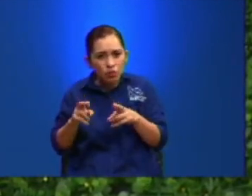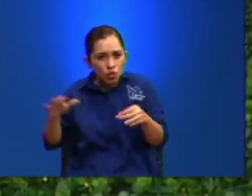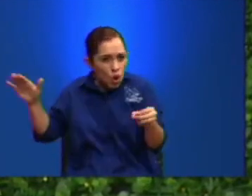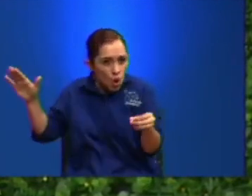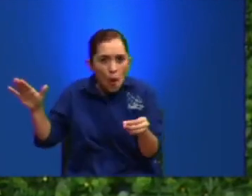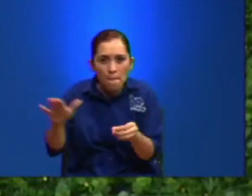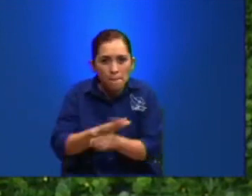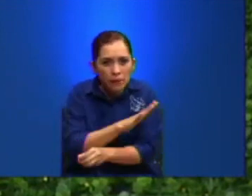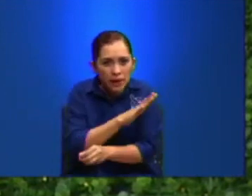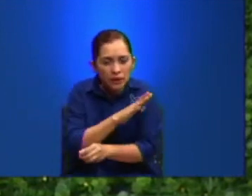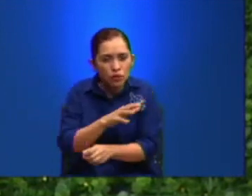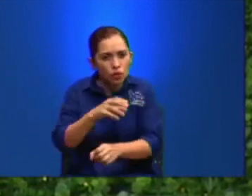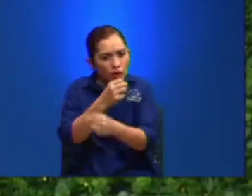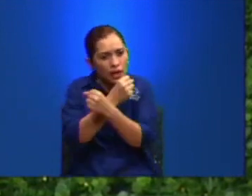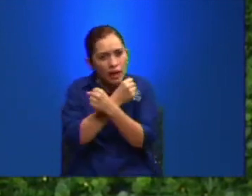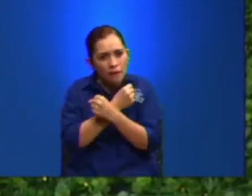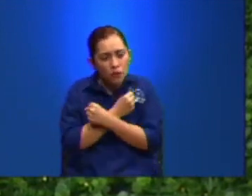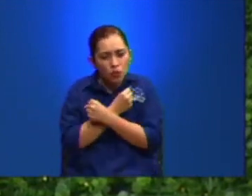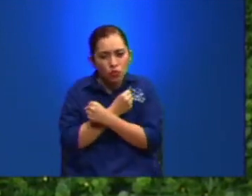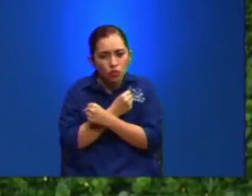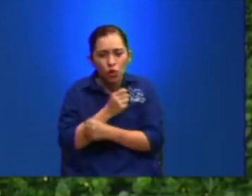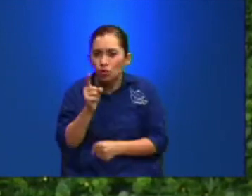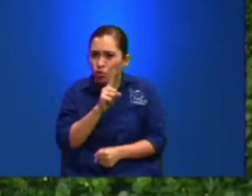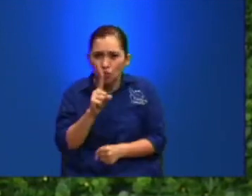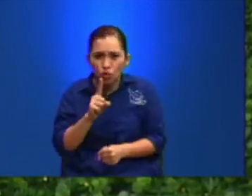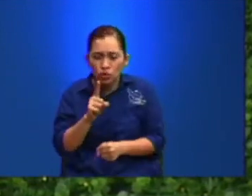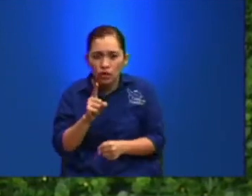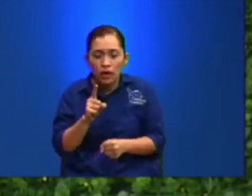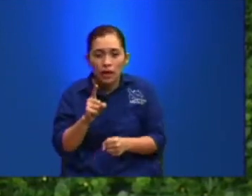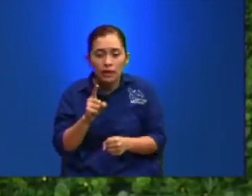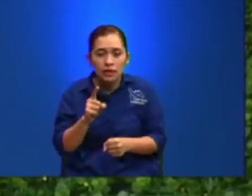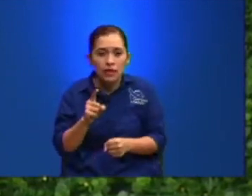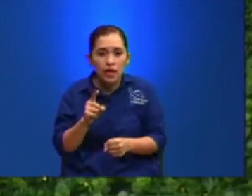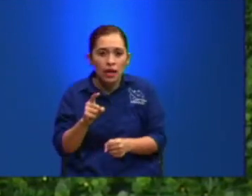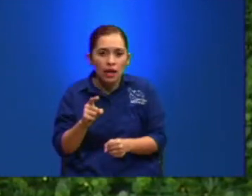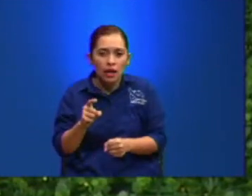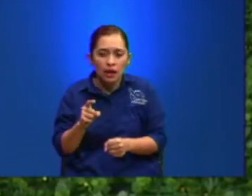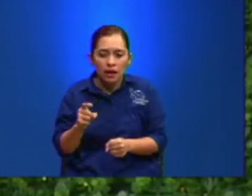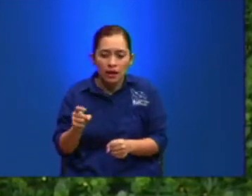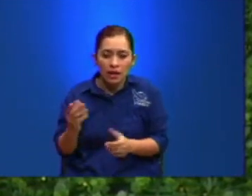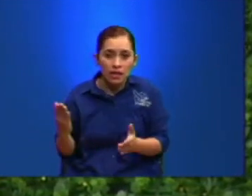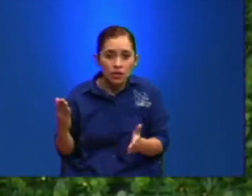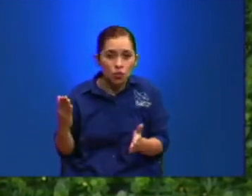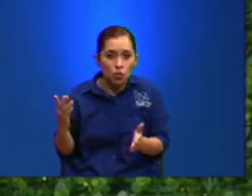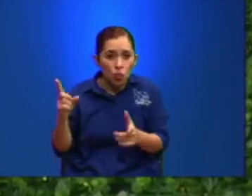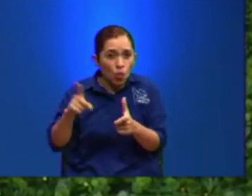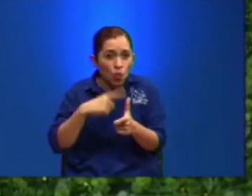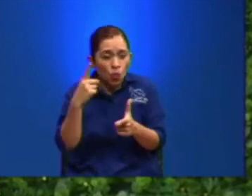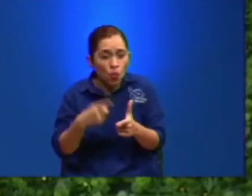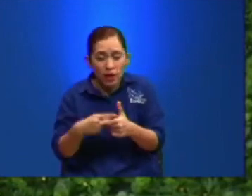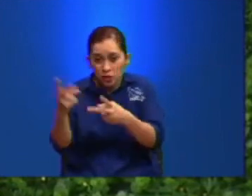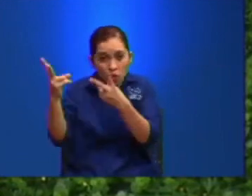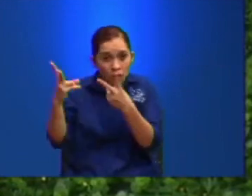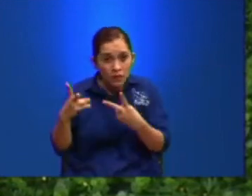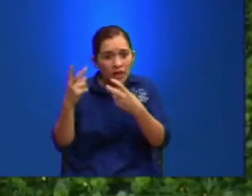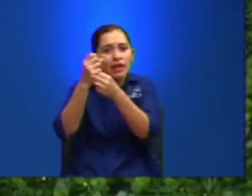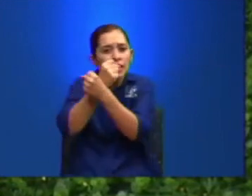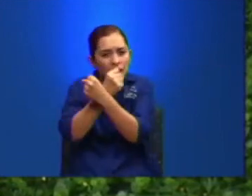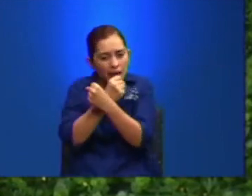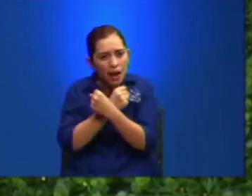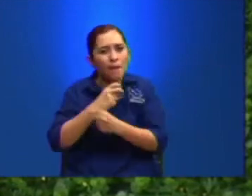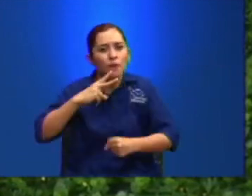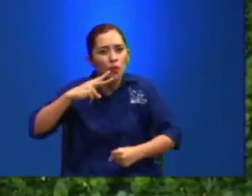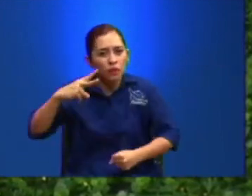parte de acá y eso es a lo que yo le llamo amores falsos cuando viene el amor verdadero